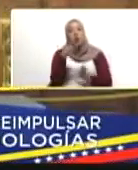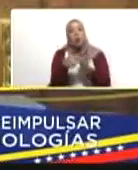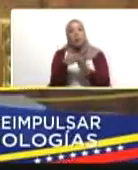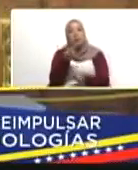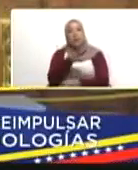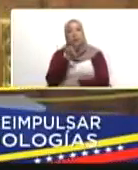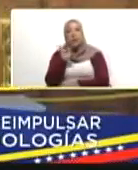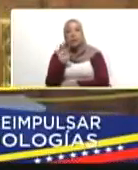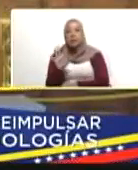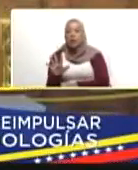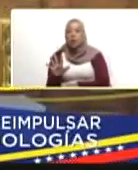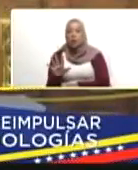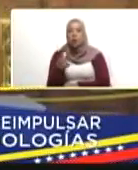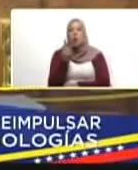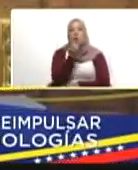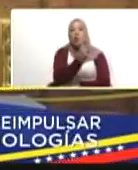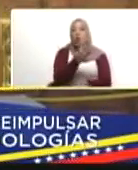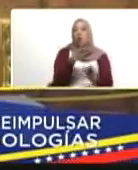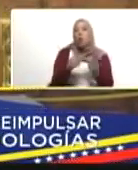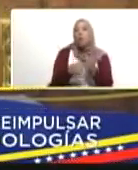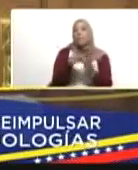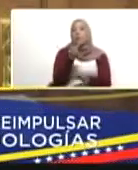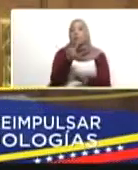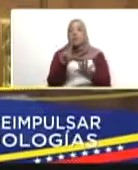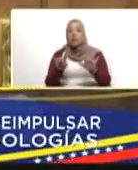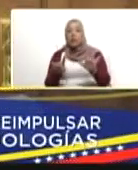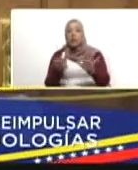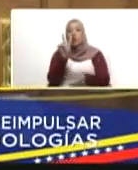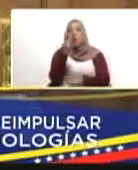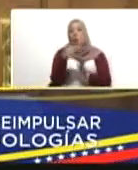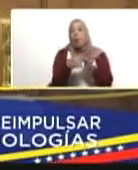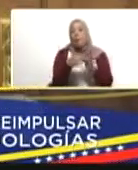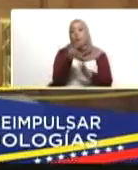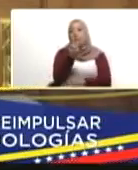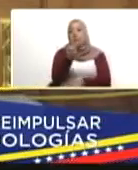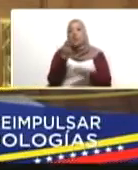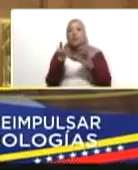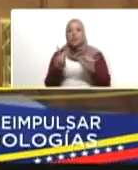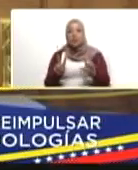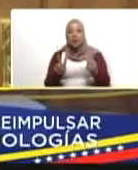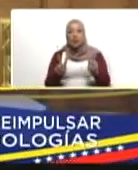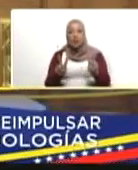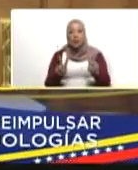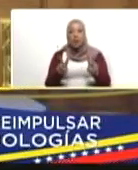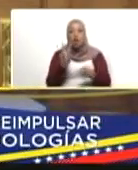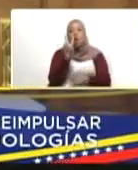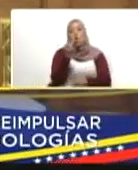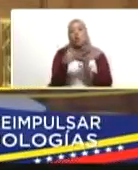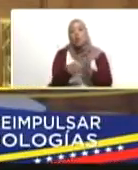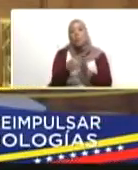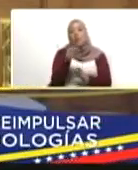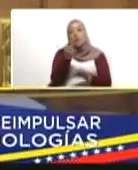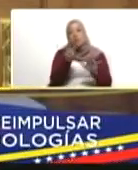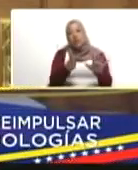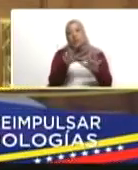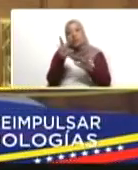2025 2026 2027 2028